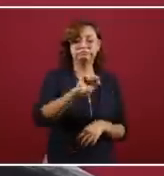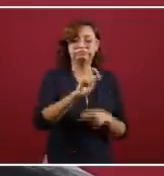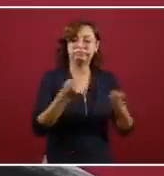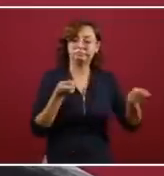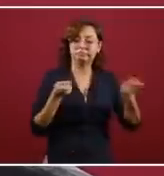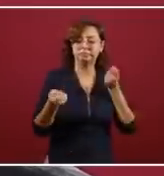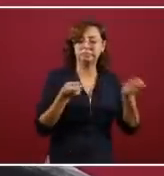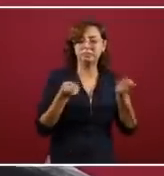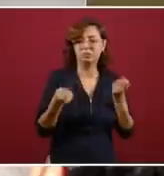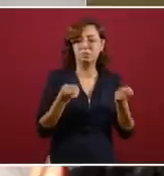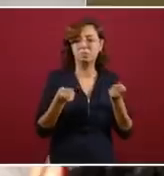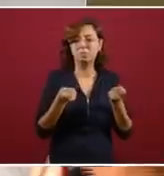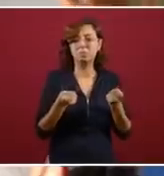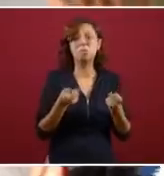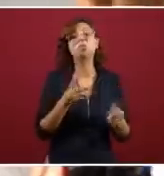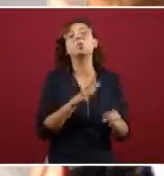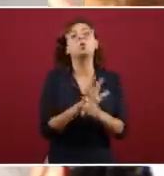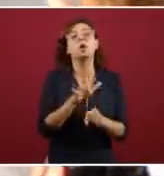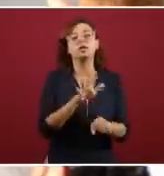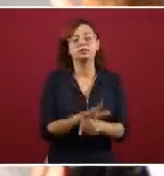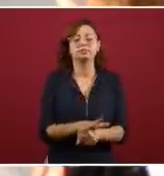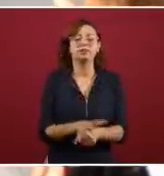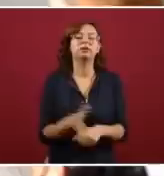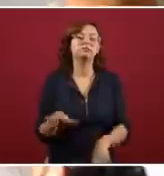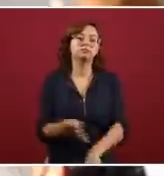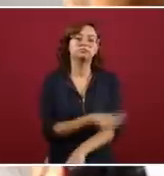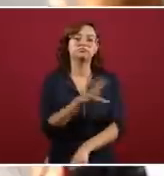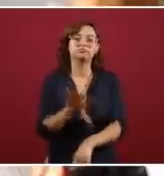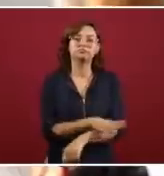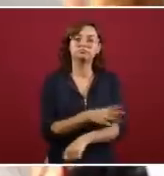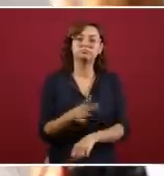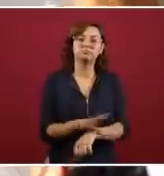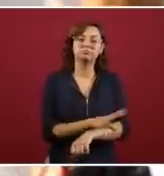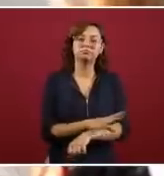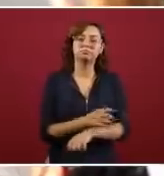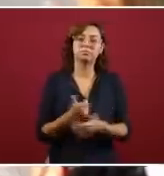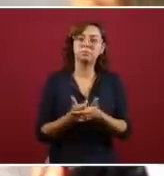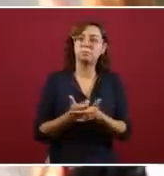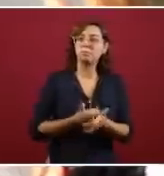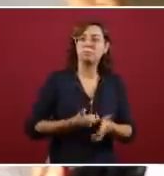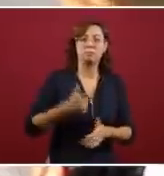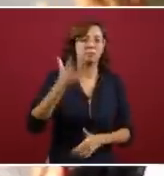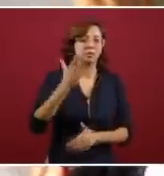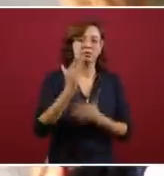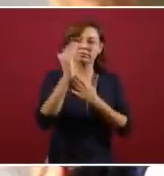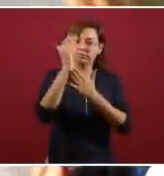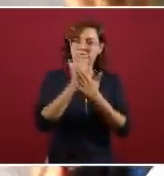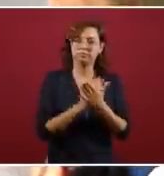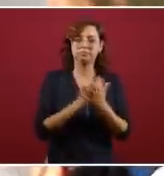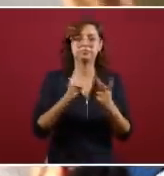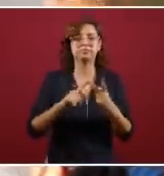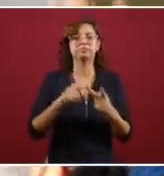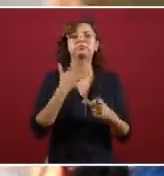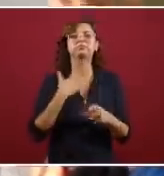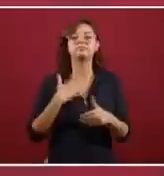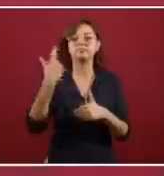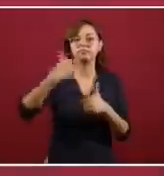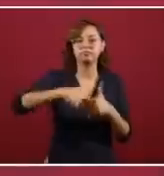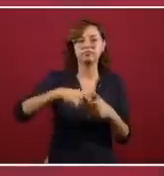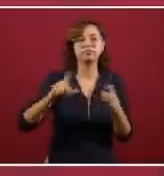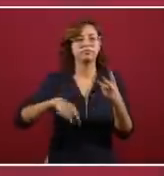aumenten los energéticos, las gasolinas, el